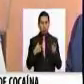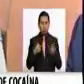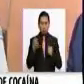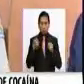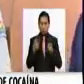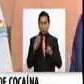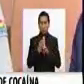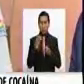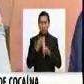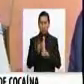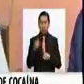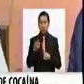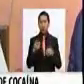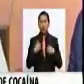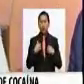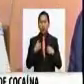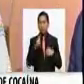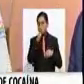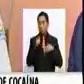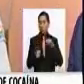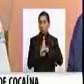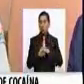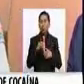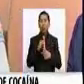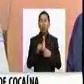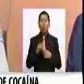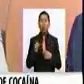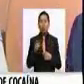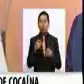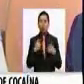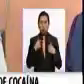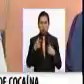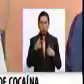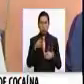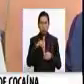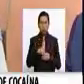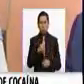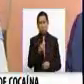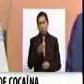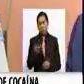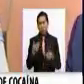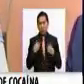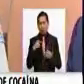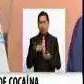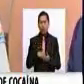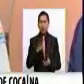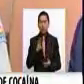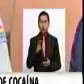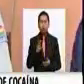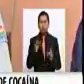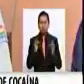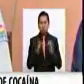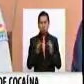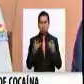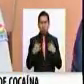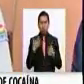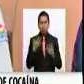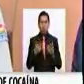tractocamiones simplemente son una pantalla o específicamente están con algún nivel de conexión